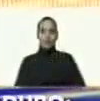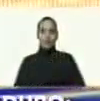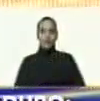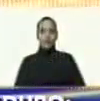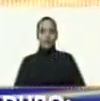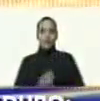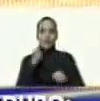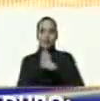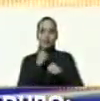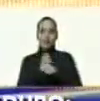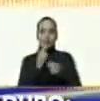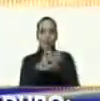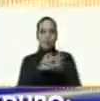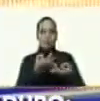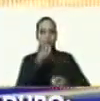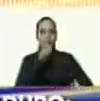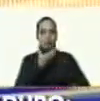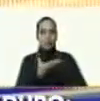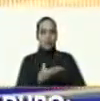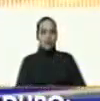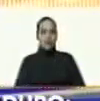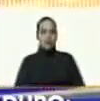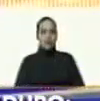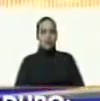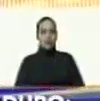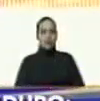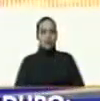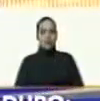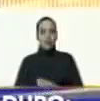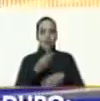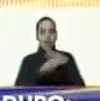Trabajo muy hermoso, con técnica